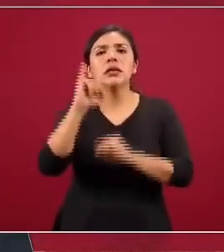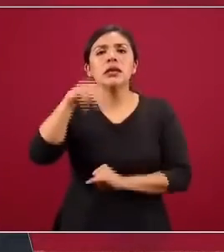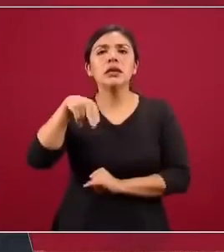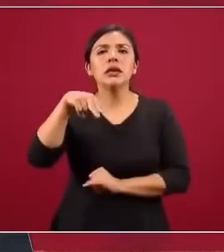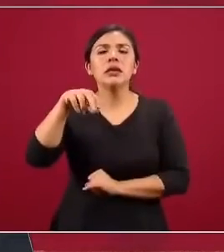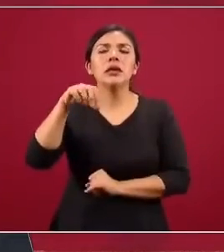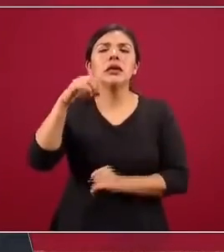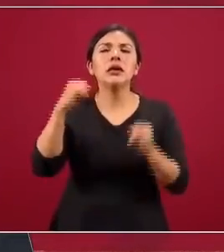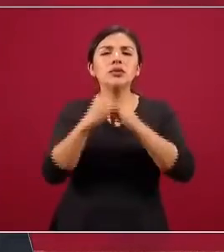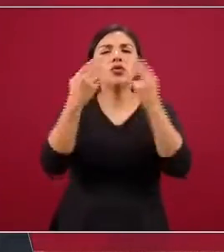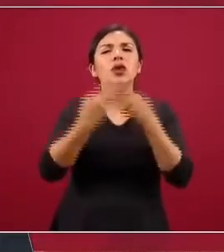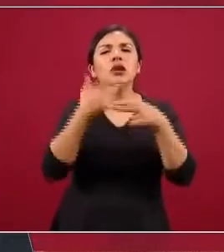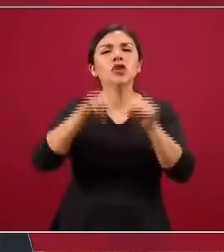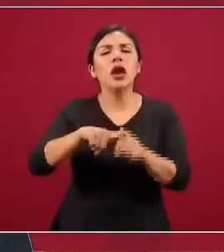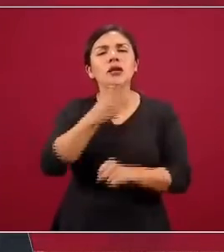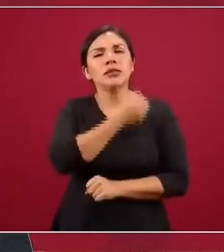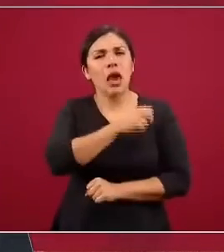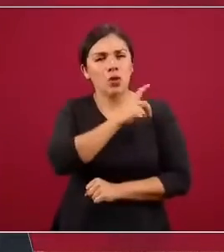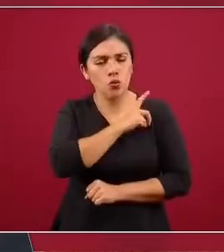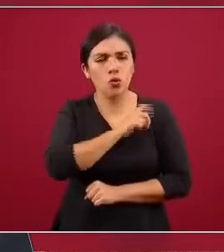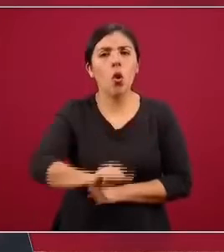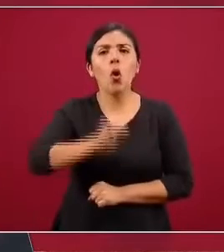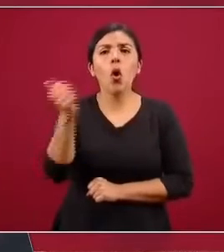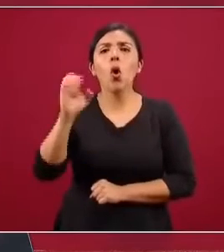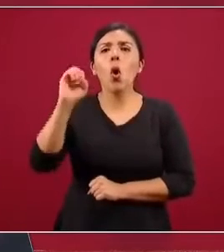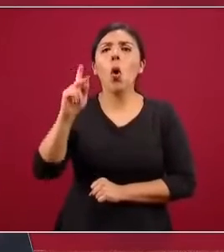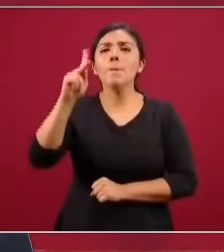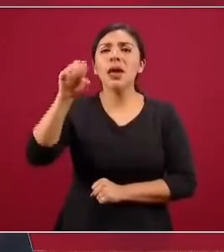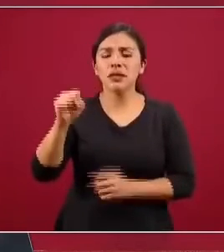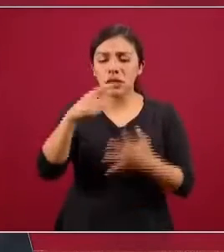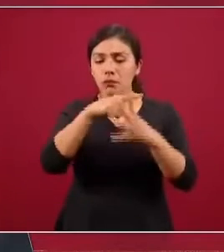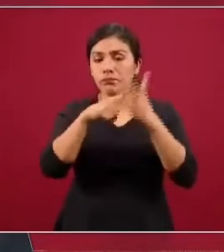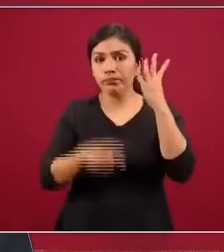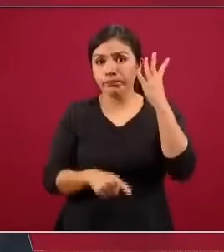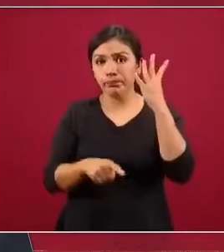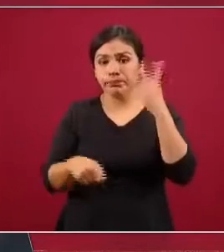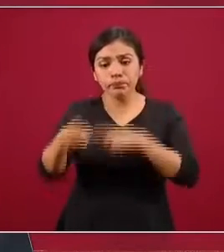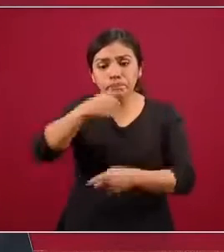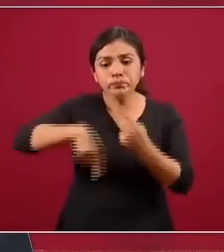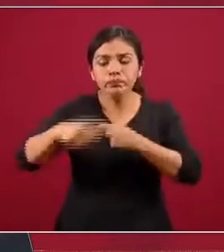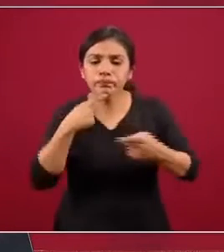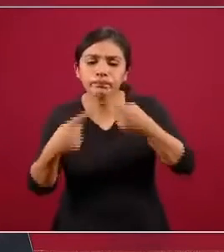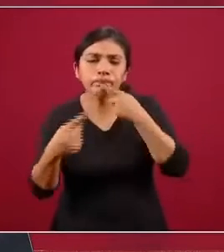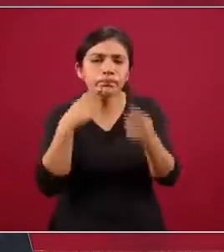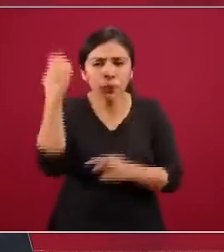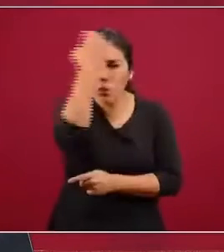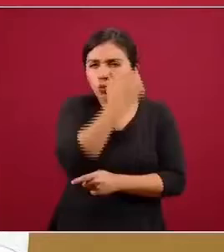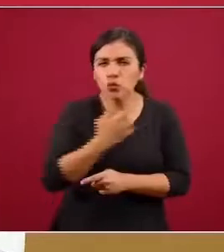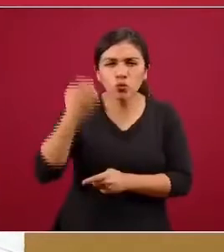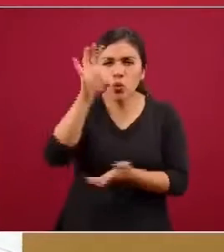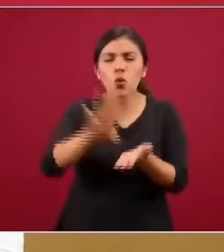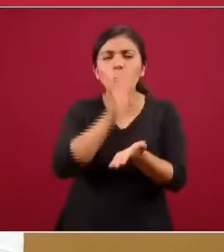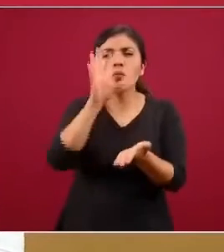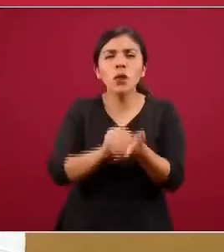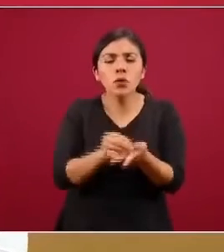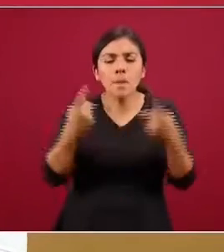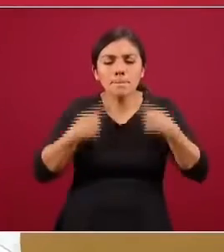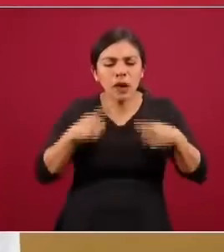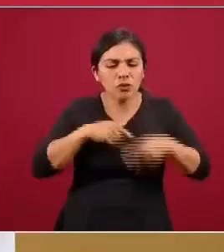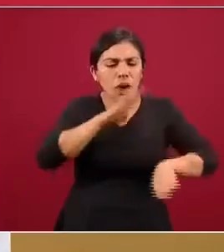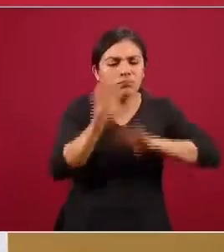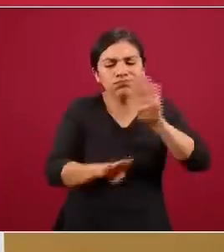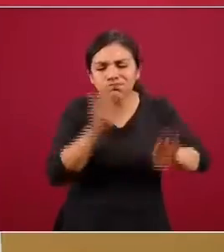Pública, está la Organización Panamericana de la Salud. Y entonces estamos haciendo un análisis integral de la